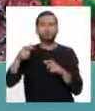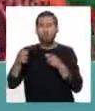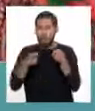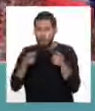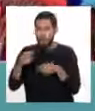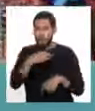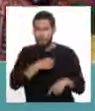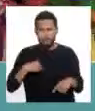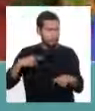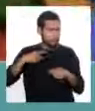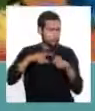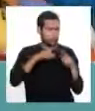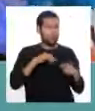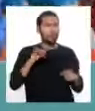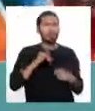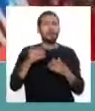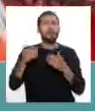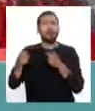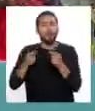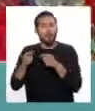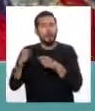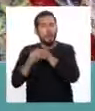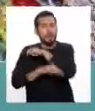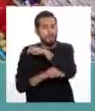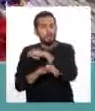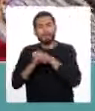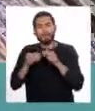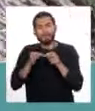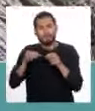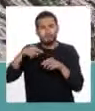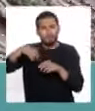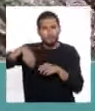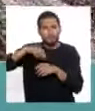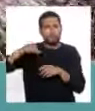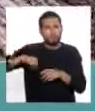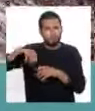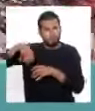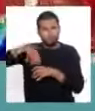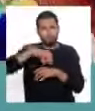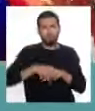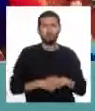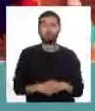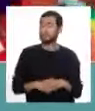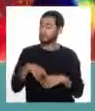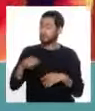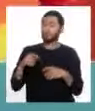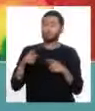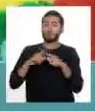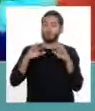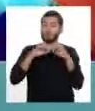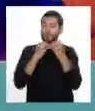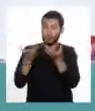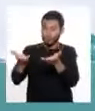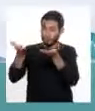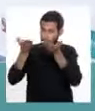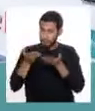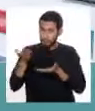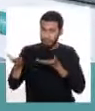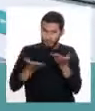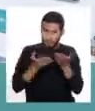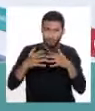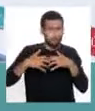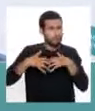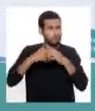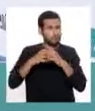ministerios, así como también con los gobiernos nacionales y regionales. Cada una de estas entidades puede llevar sus servicios de manera